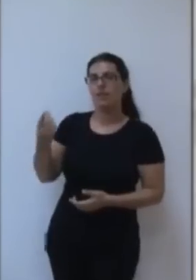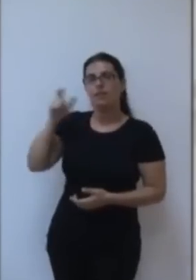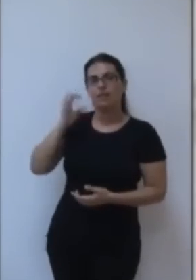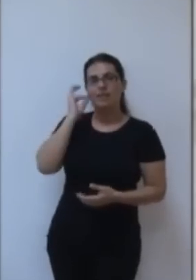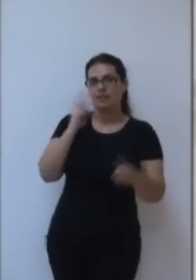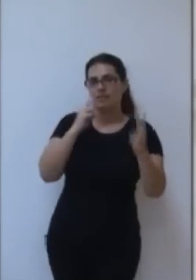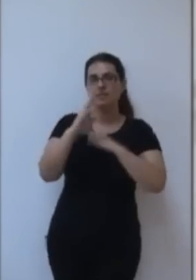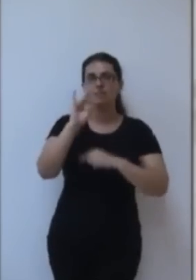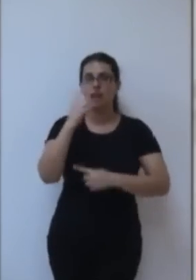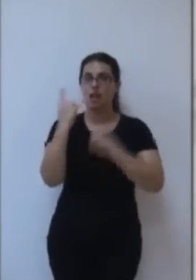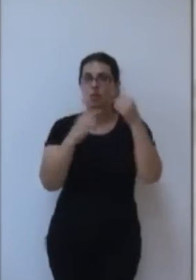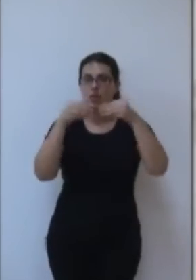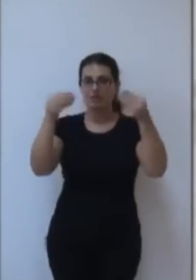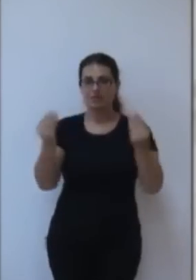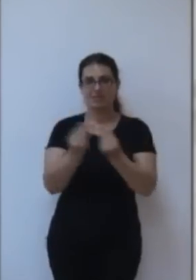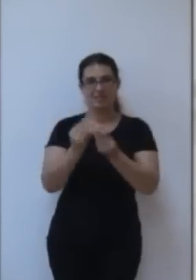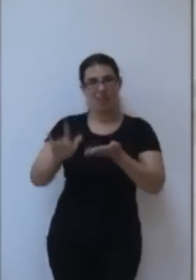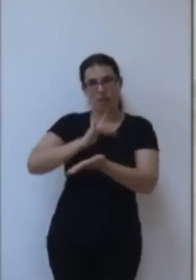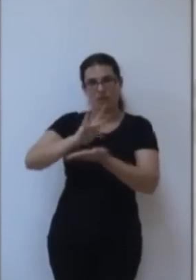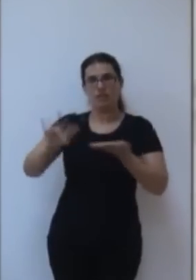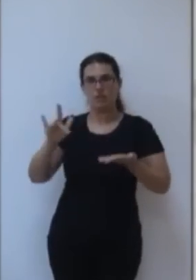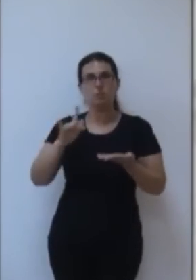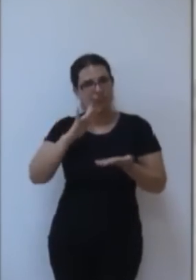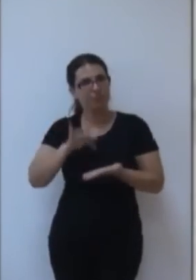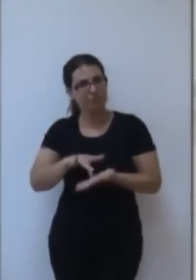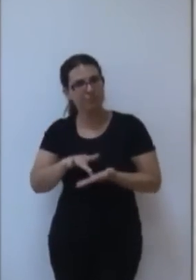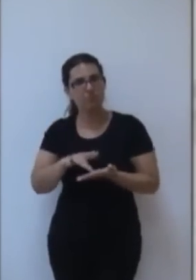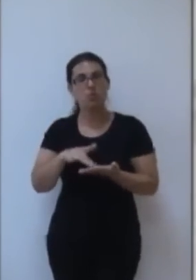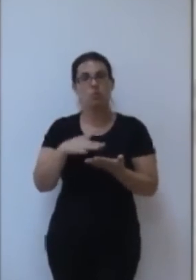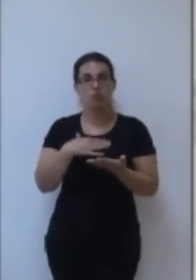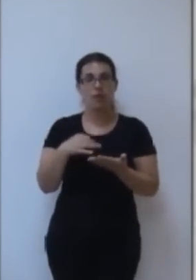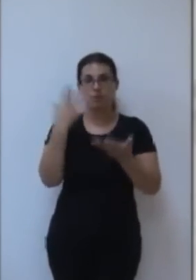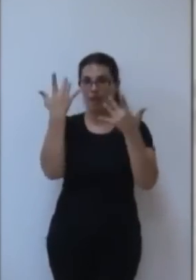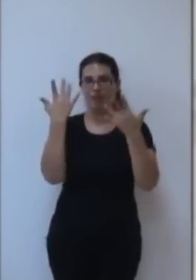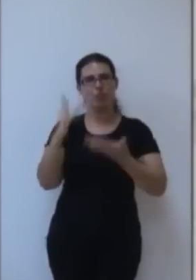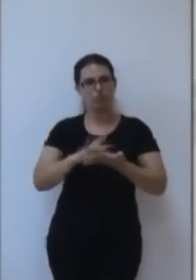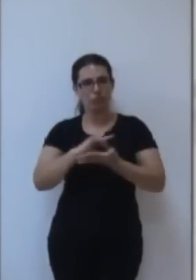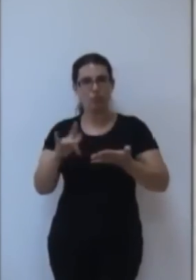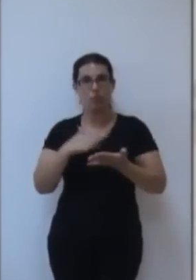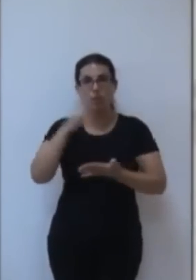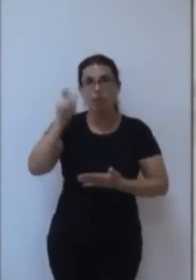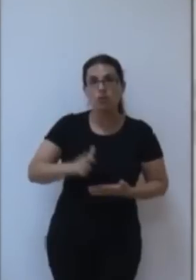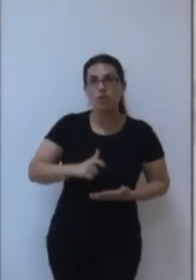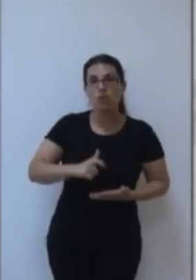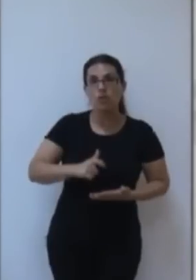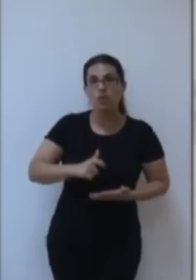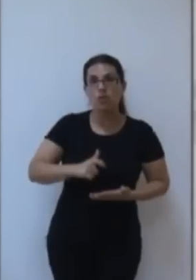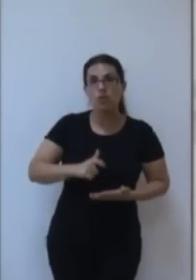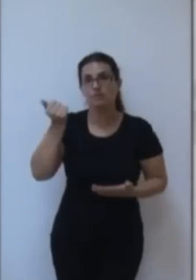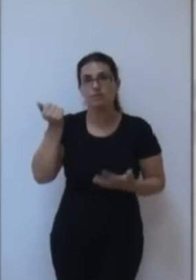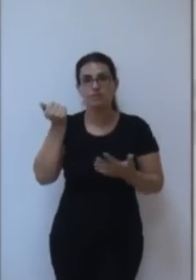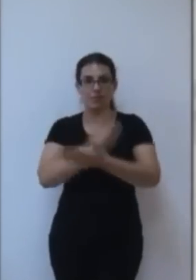con algunas tabletas pasa, ¿no? Pues se puede usar con las manos, pero puede tener alguna persona con discapacidad a nivel motor que no pueda usar sus manos.